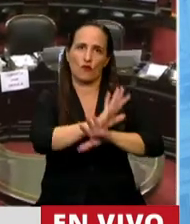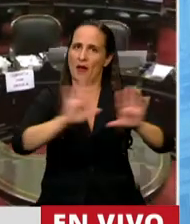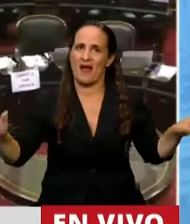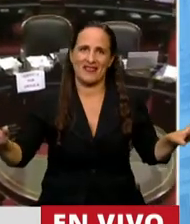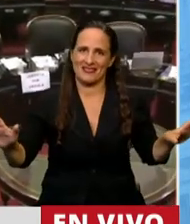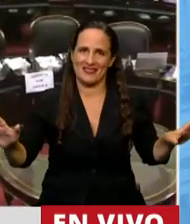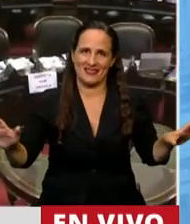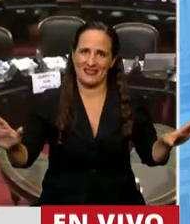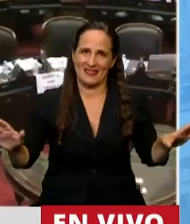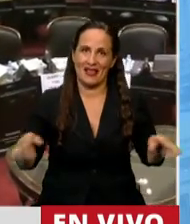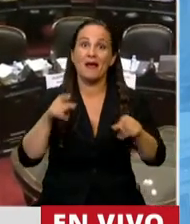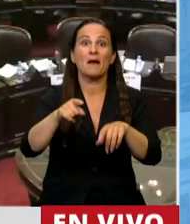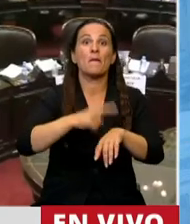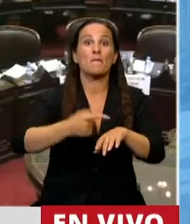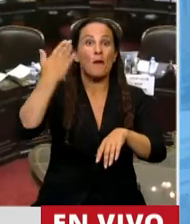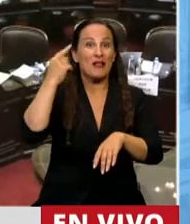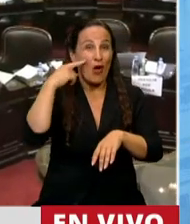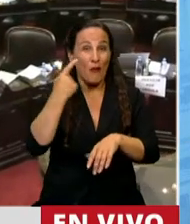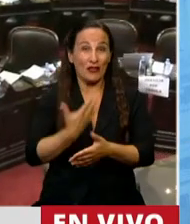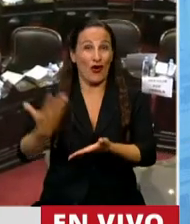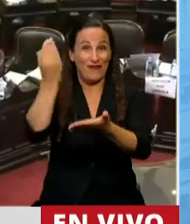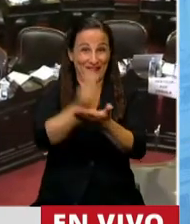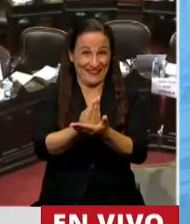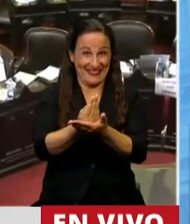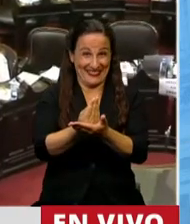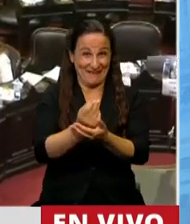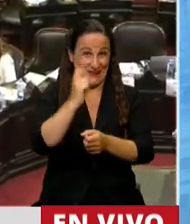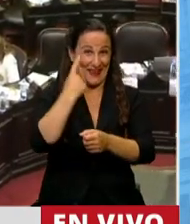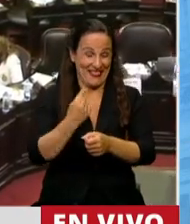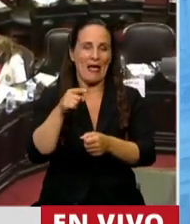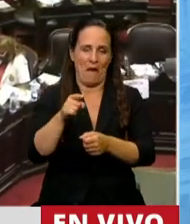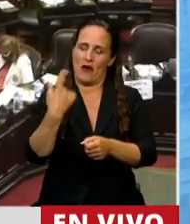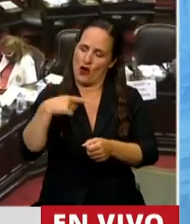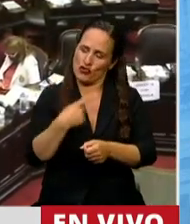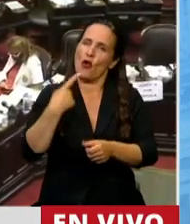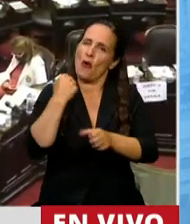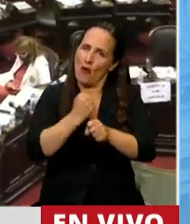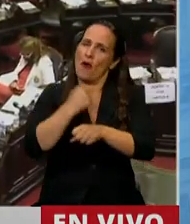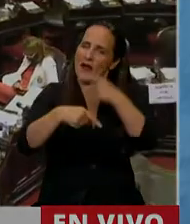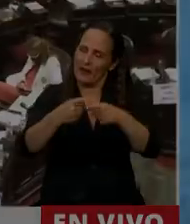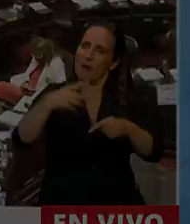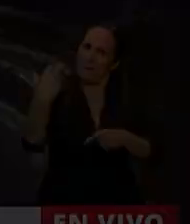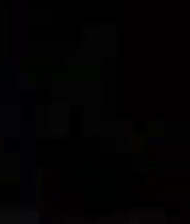nuestro presidente el día de su asunción y es por lo que tenemos que trabajar. Muchas gracias, señora Presidenta. Gracias, diputado.